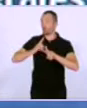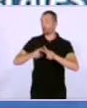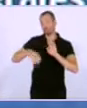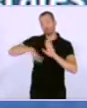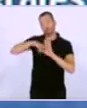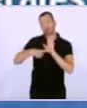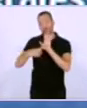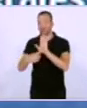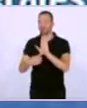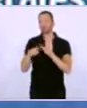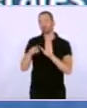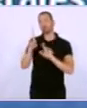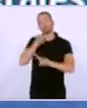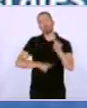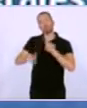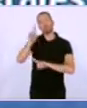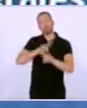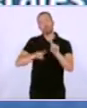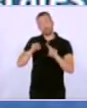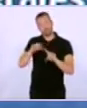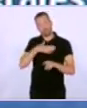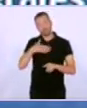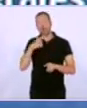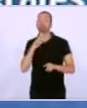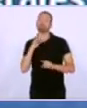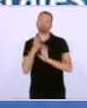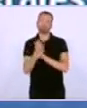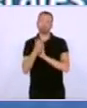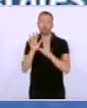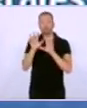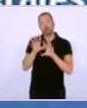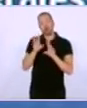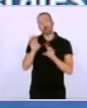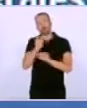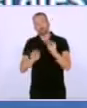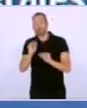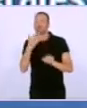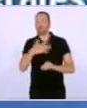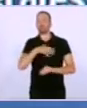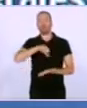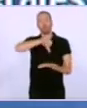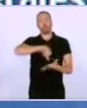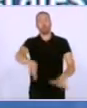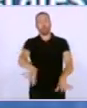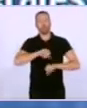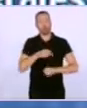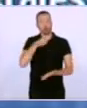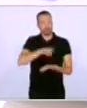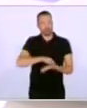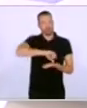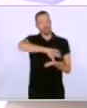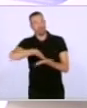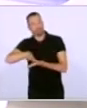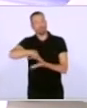problemas que usted ha descrito regresando a una centralidad de hecho ponen en tela de juicio la actual sistema de comunidades autónomas